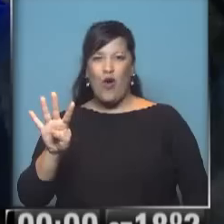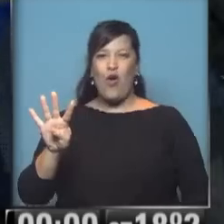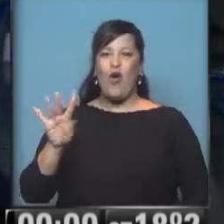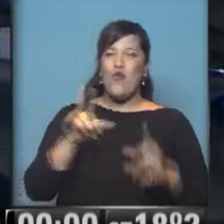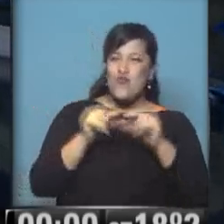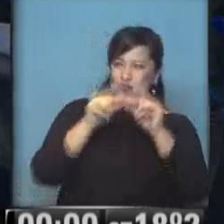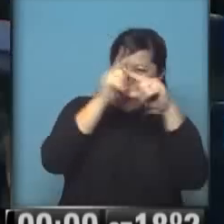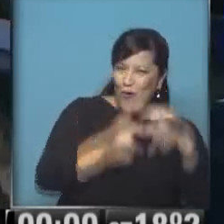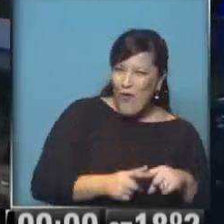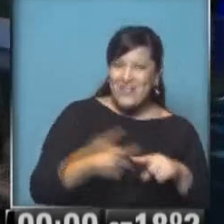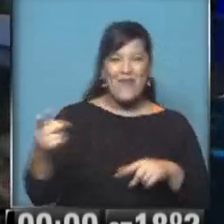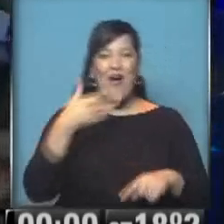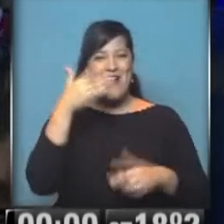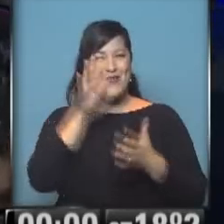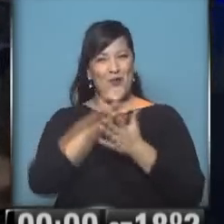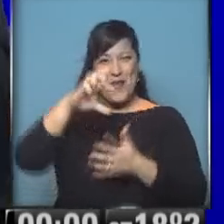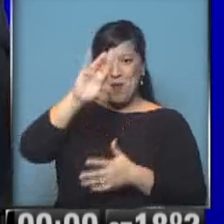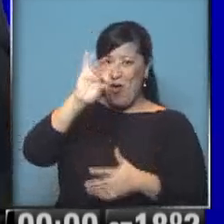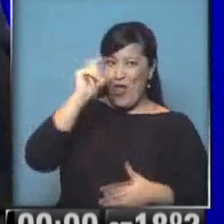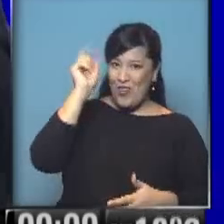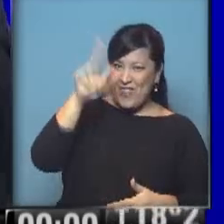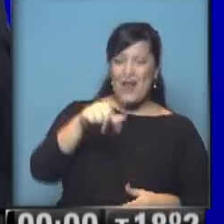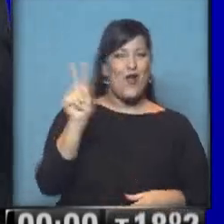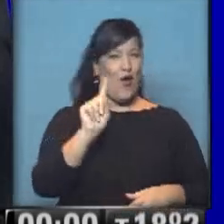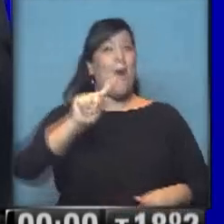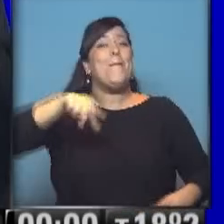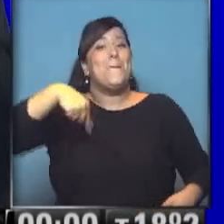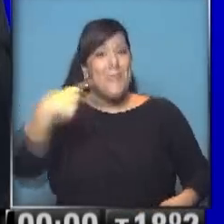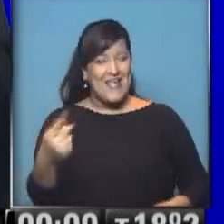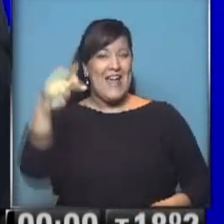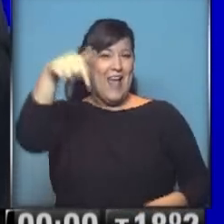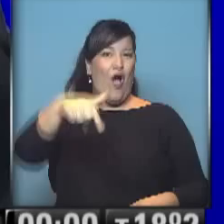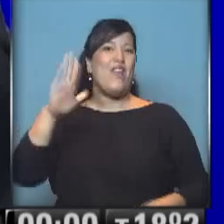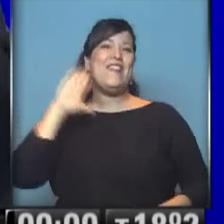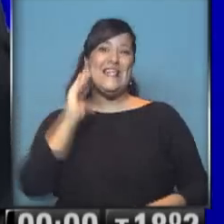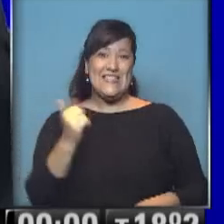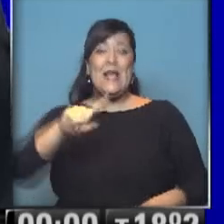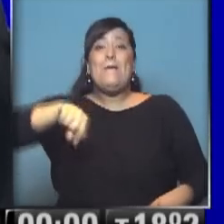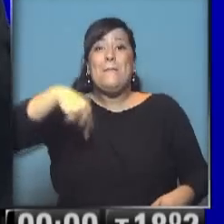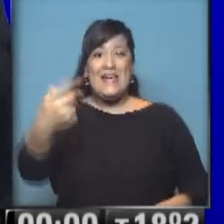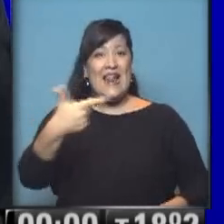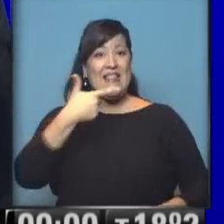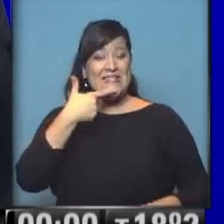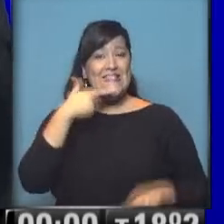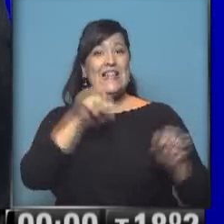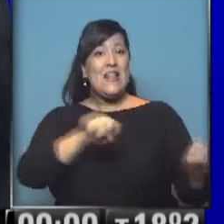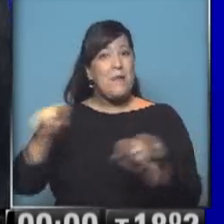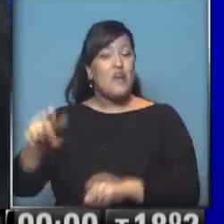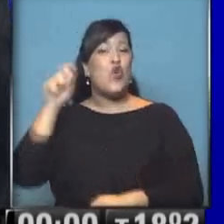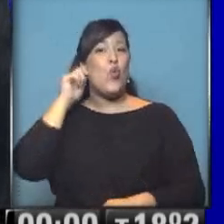hablás de Lucas Prodan. No. Hoy, mañana en realidad, porque hoy ya es 16, mañana 17 estaría cumpliendo